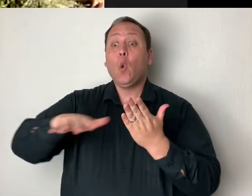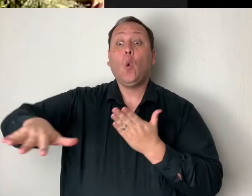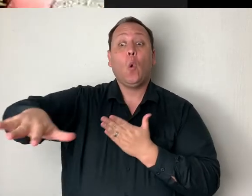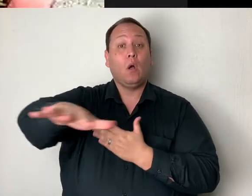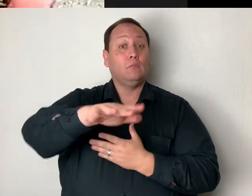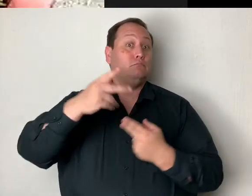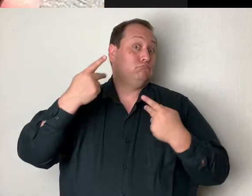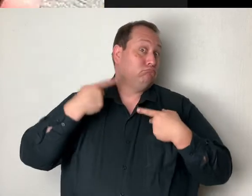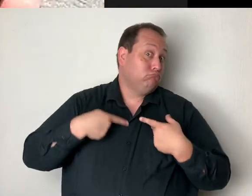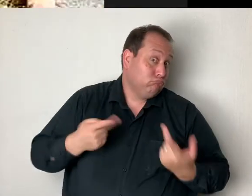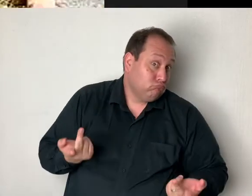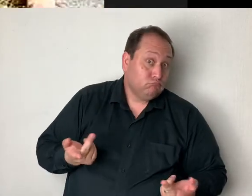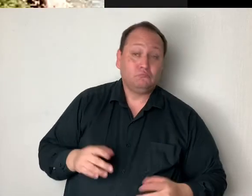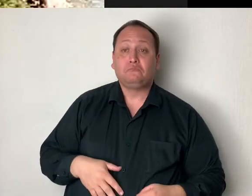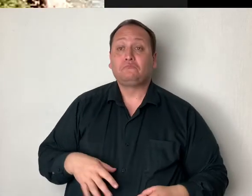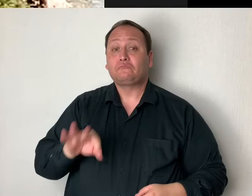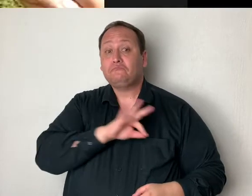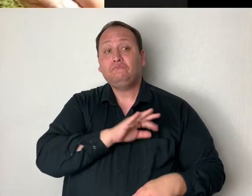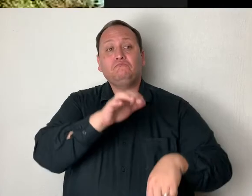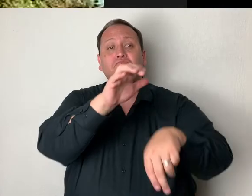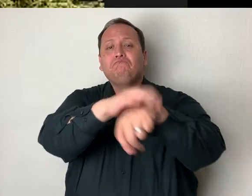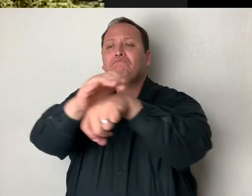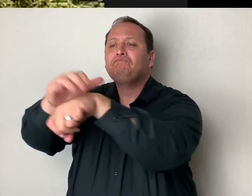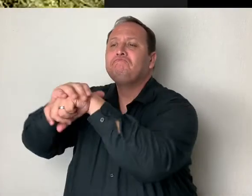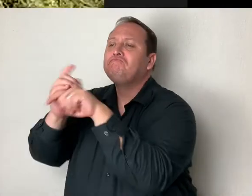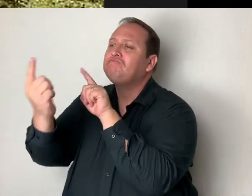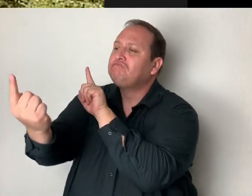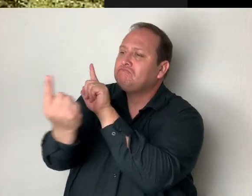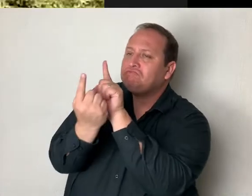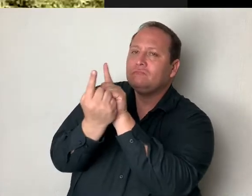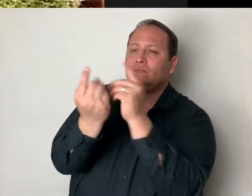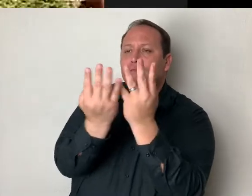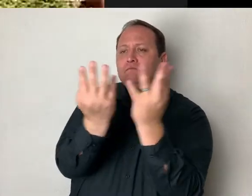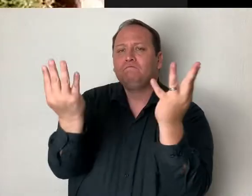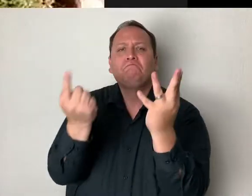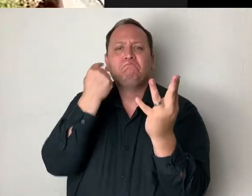entablar amistades a través del muro y